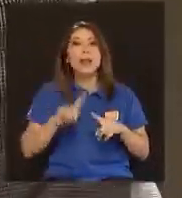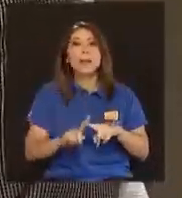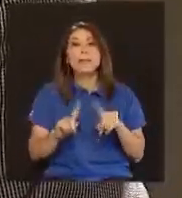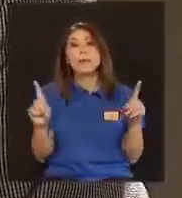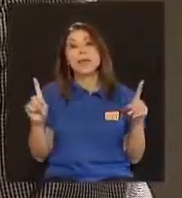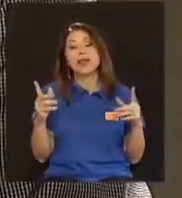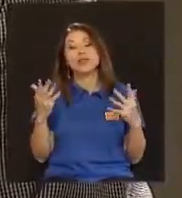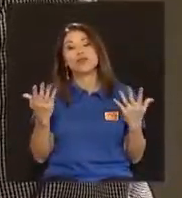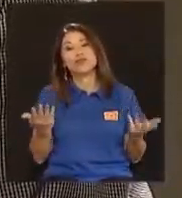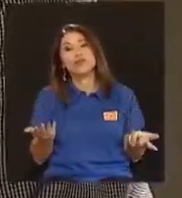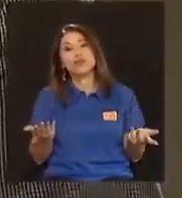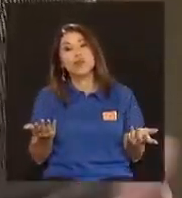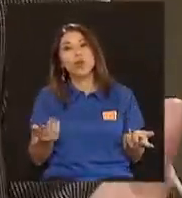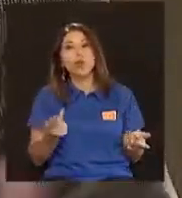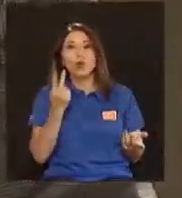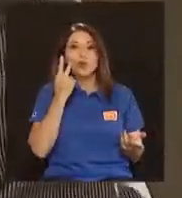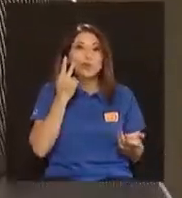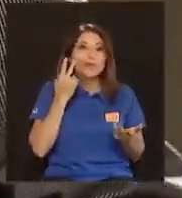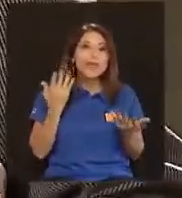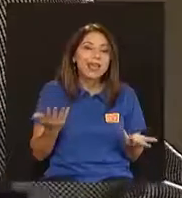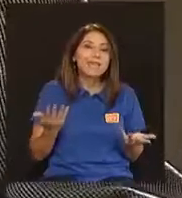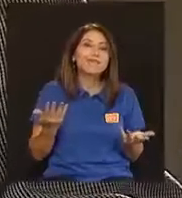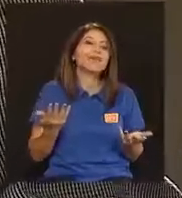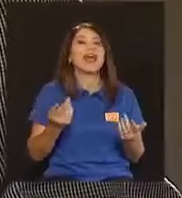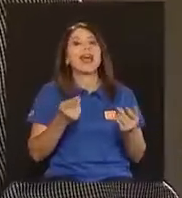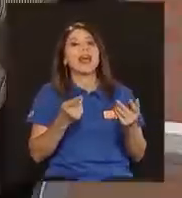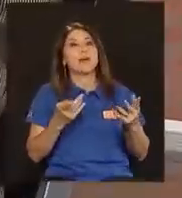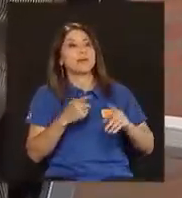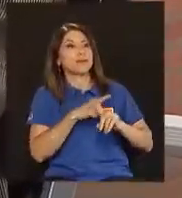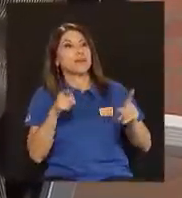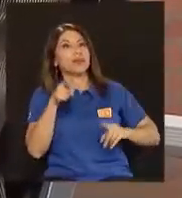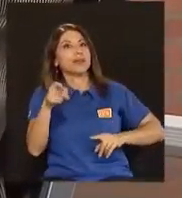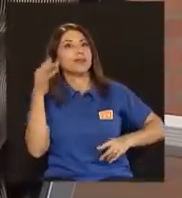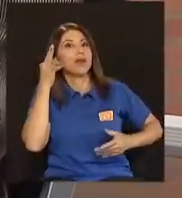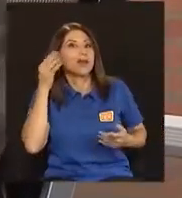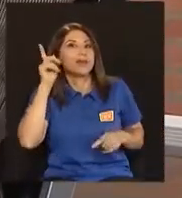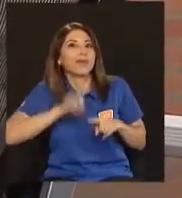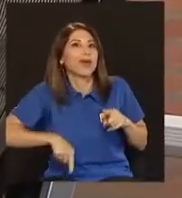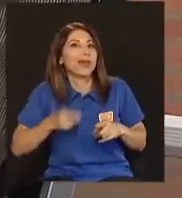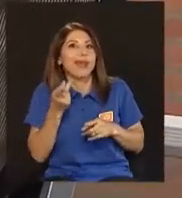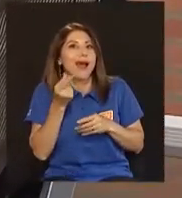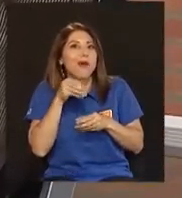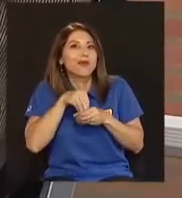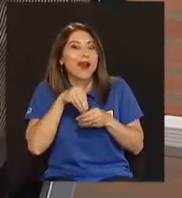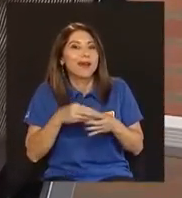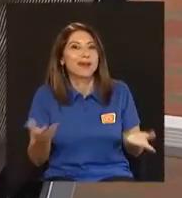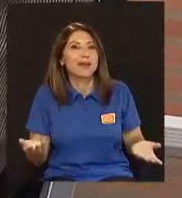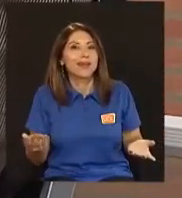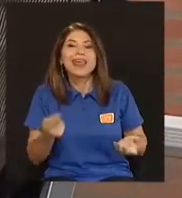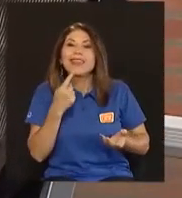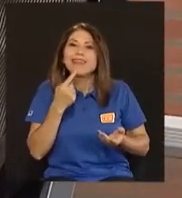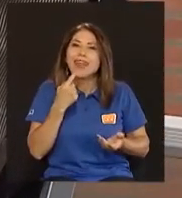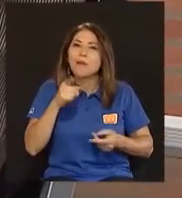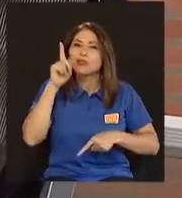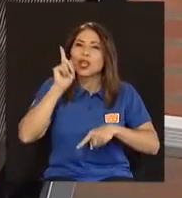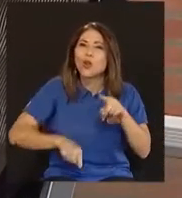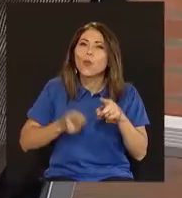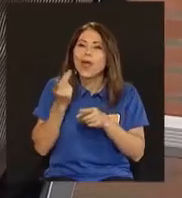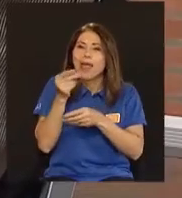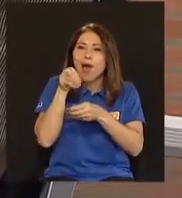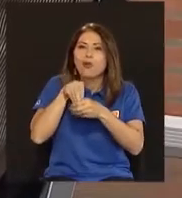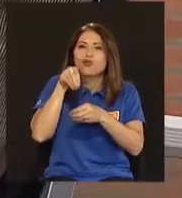hacia abajo, hacia el norte, hacia el sur. Esta mujer no puede ahorrar. digamos que no puede ahorrar, pero sí maneja un